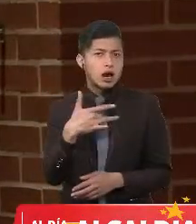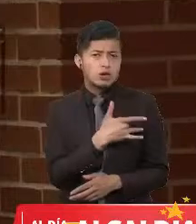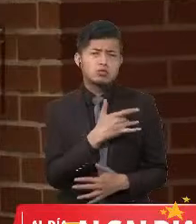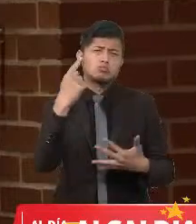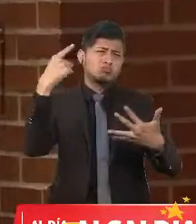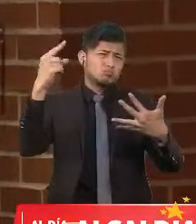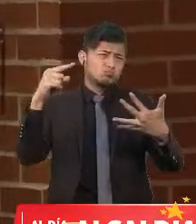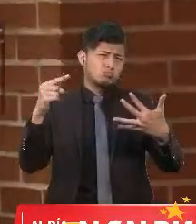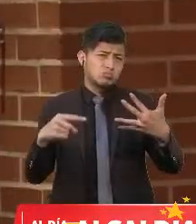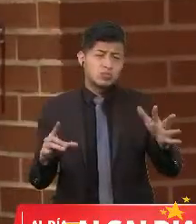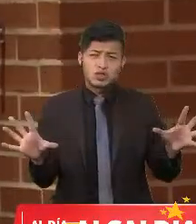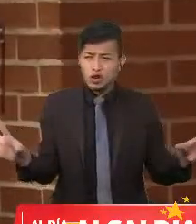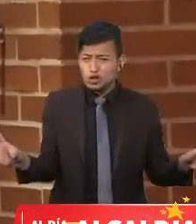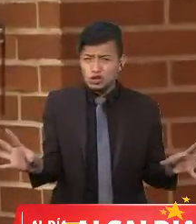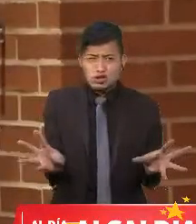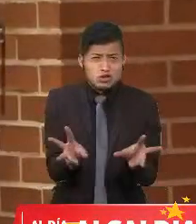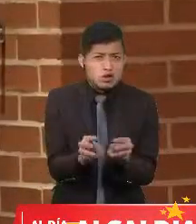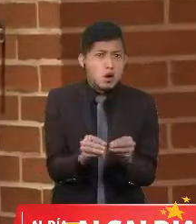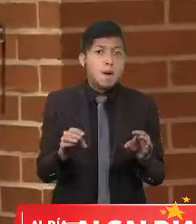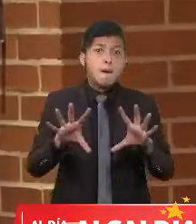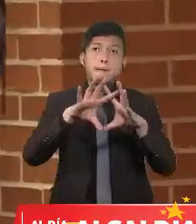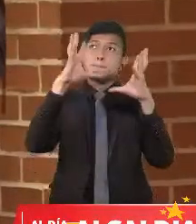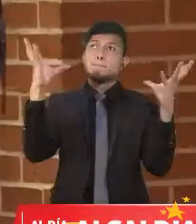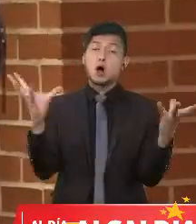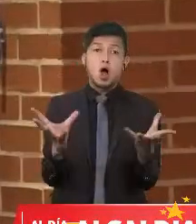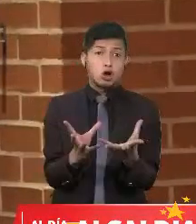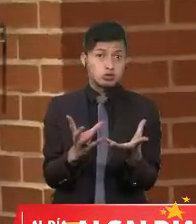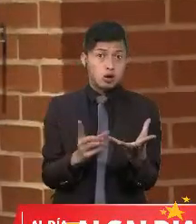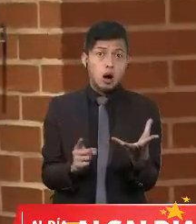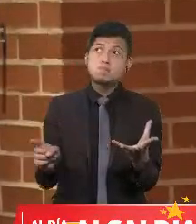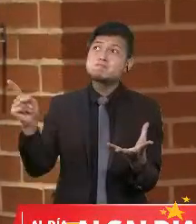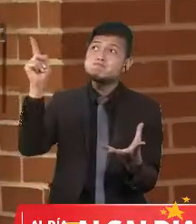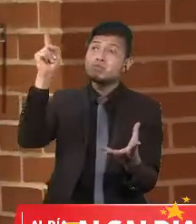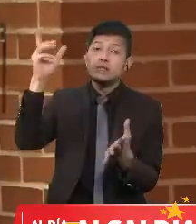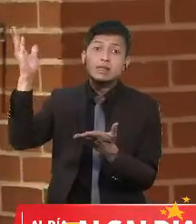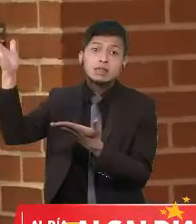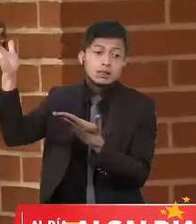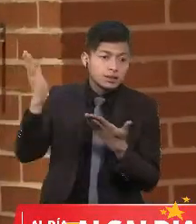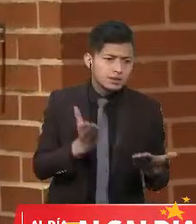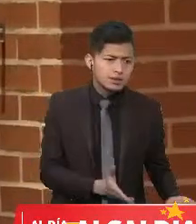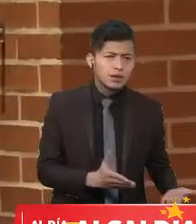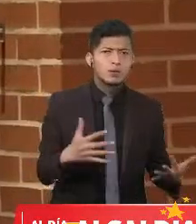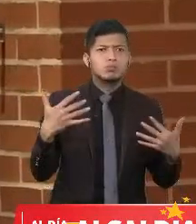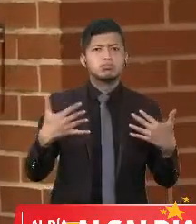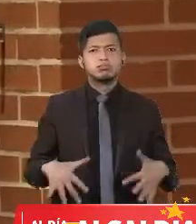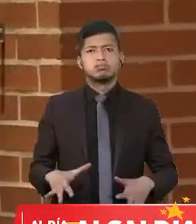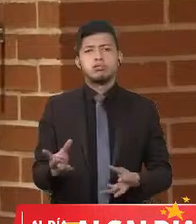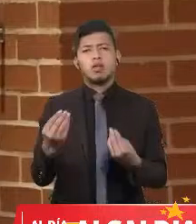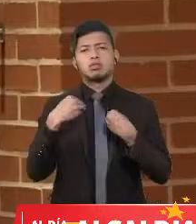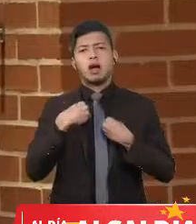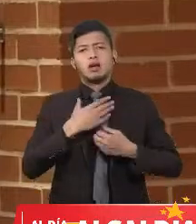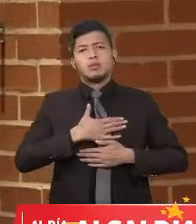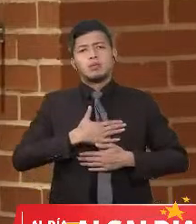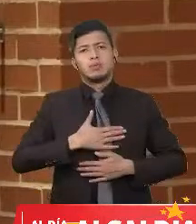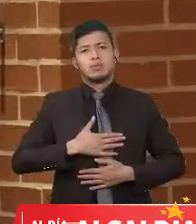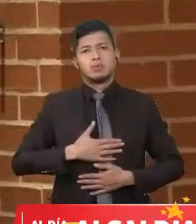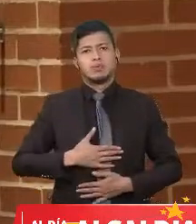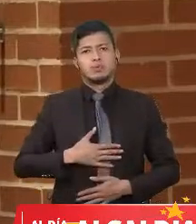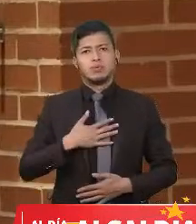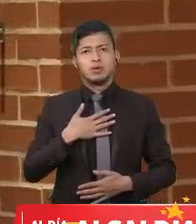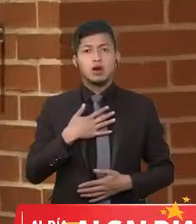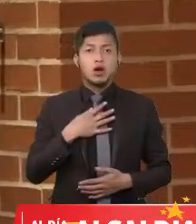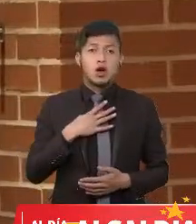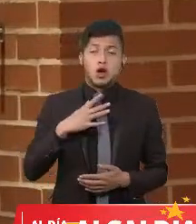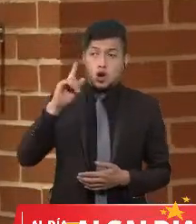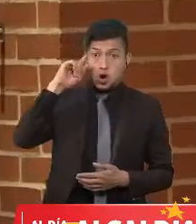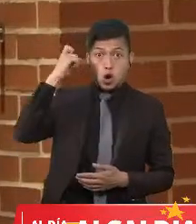todo aquello que vino del otro lado del mundo fue sin duda un bálsamo esperanzador para que tanto el gobierno